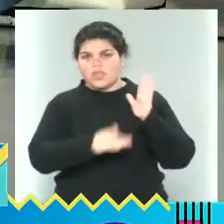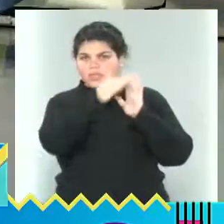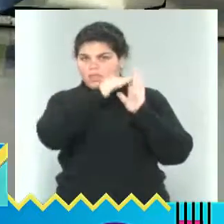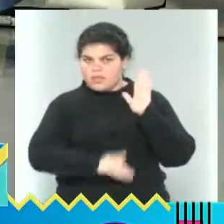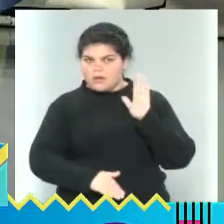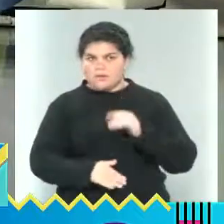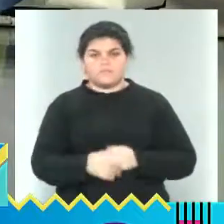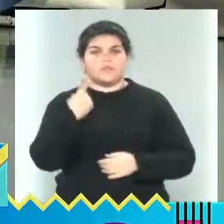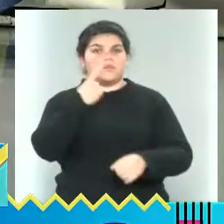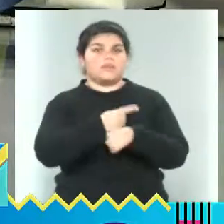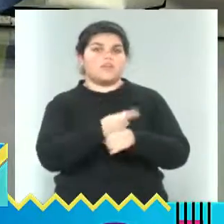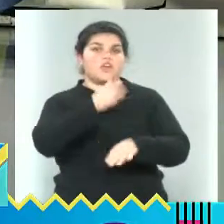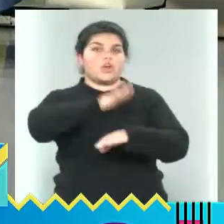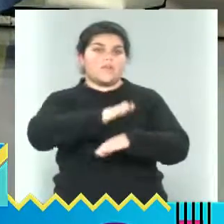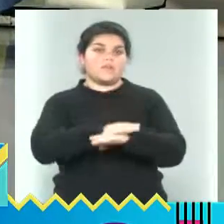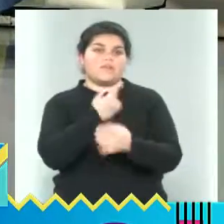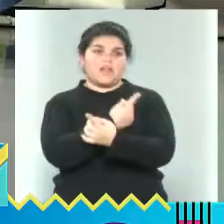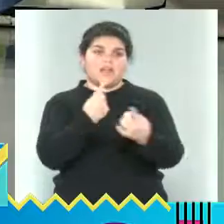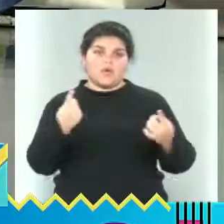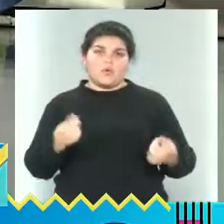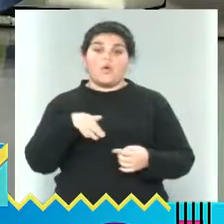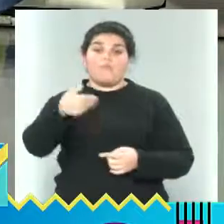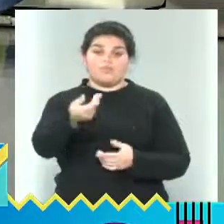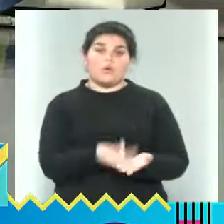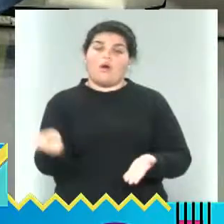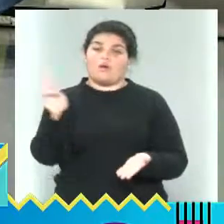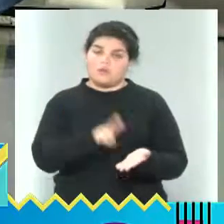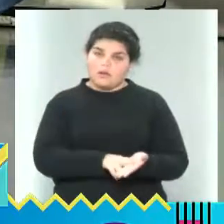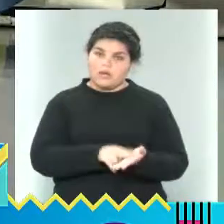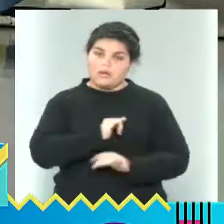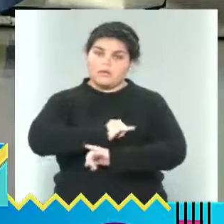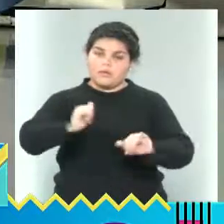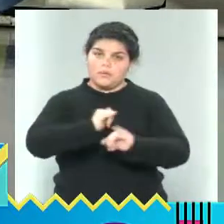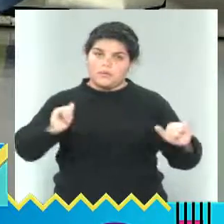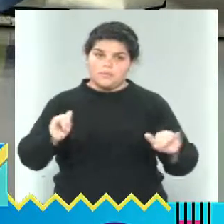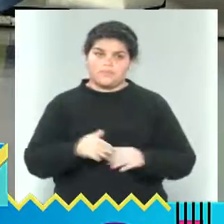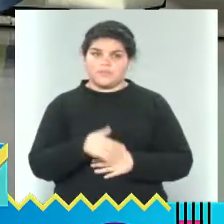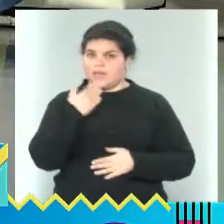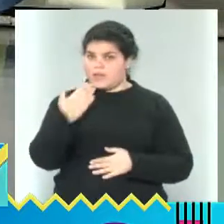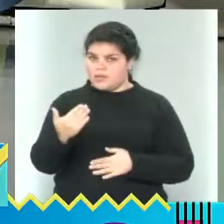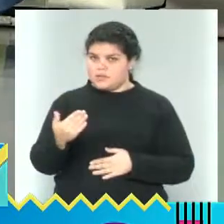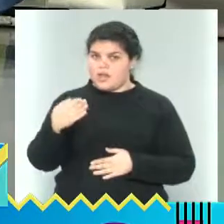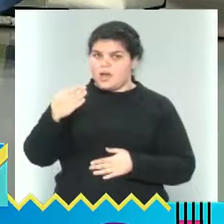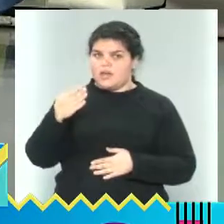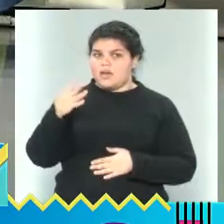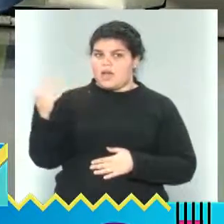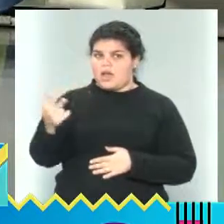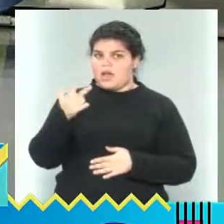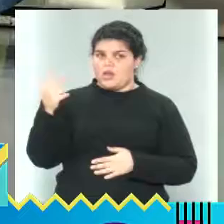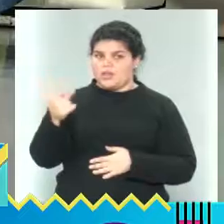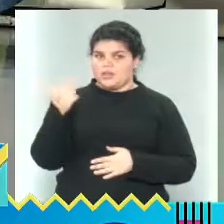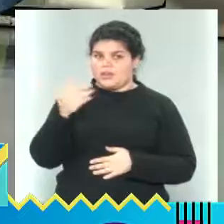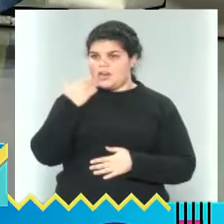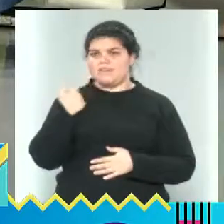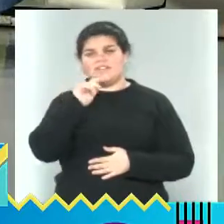El compromiso de volver a seguir hablando de este tema, por supuesto, y concientizar al respecto. Alejandro, muchísimas gracias. No, gracias Miriam, a ustedes, pasamos muy bien. Muy gracias.